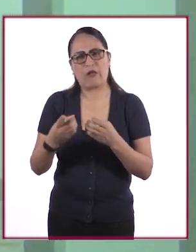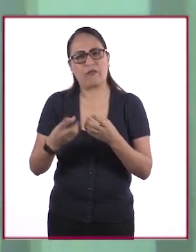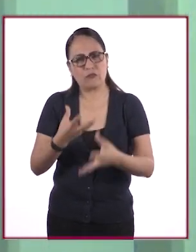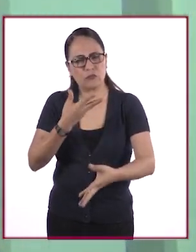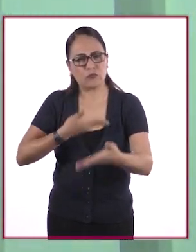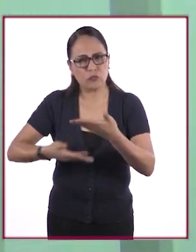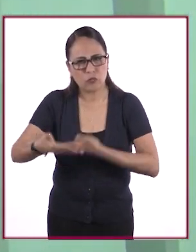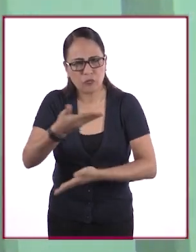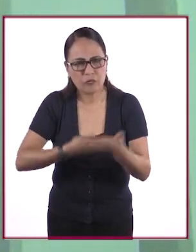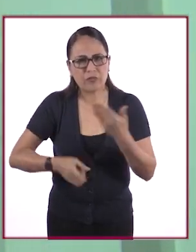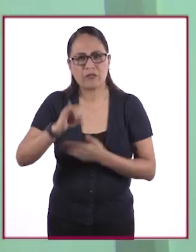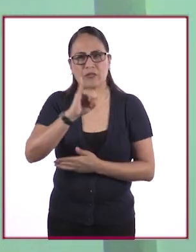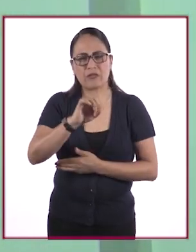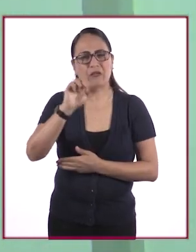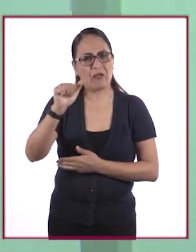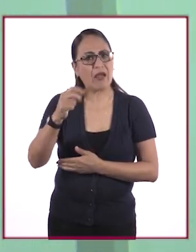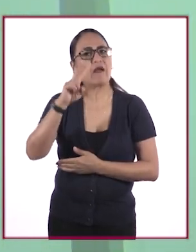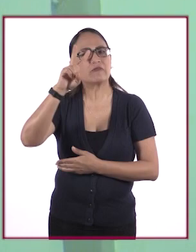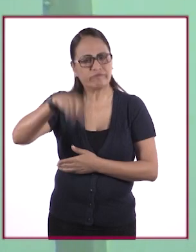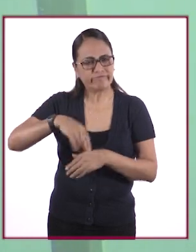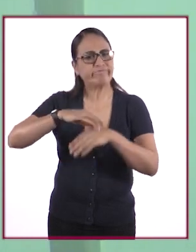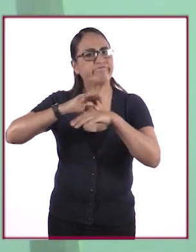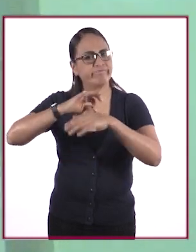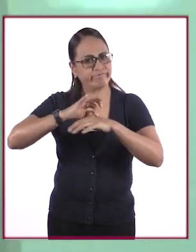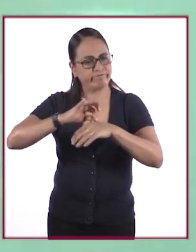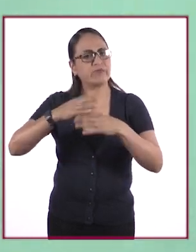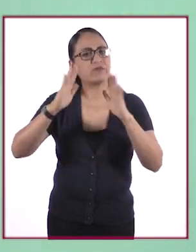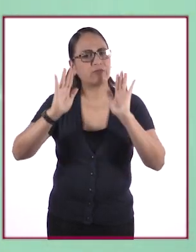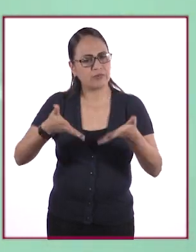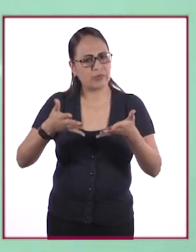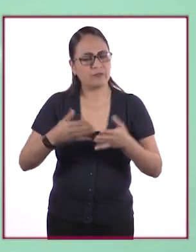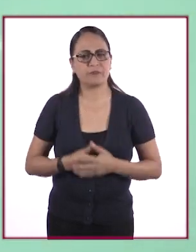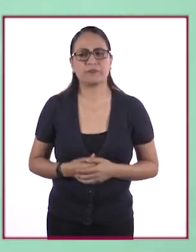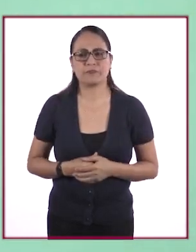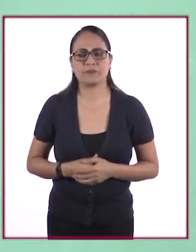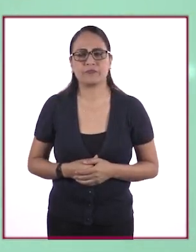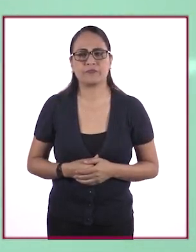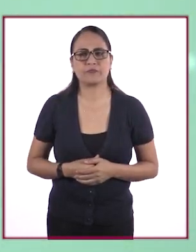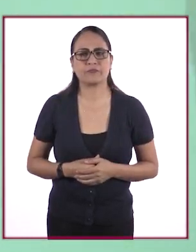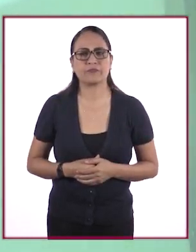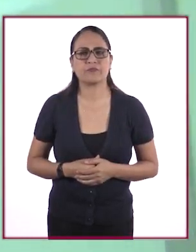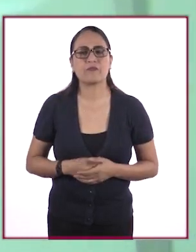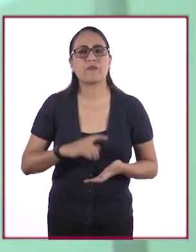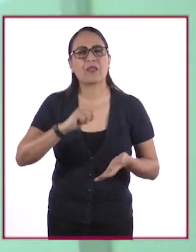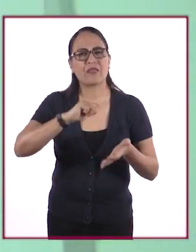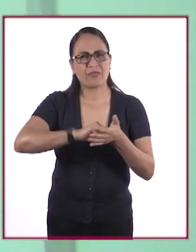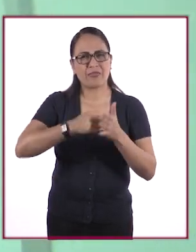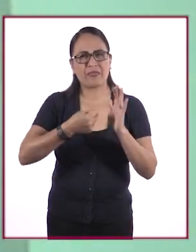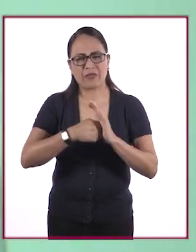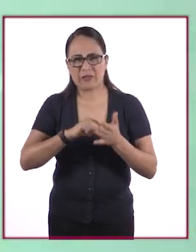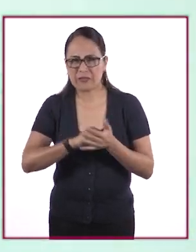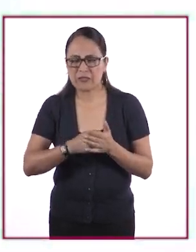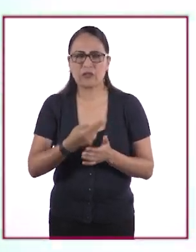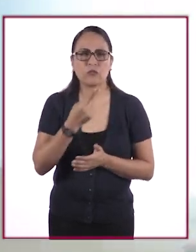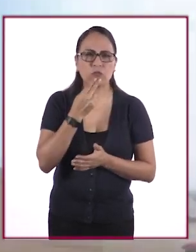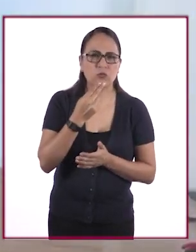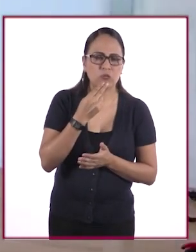con la inteligencia artificial es una realidad. Esas técnicas ya se utilizan cotidianamente en